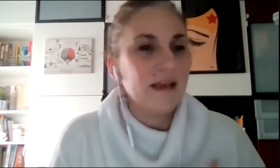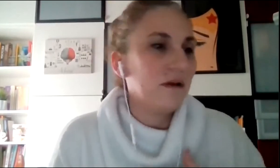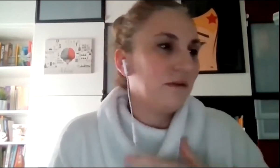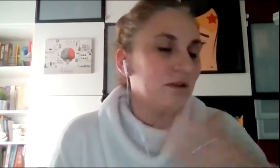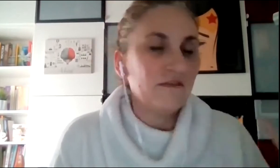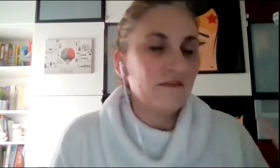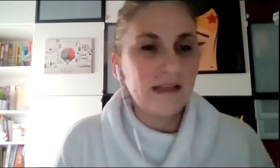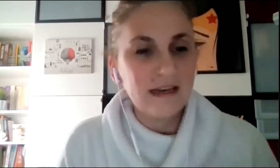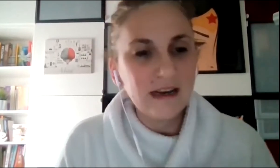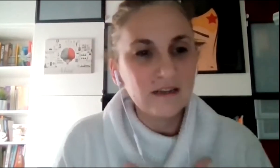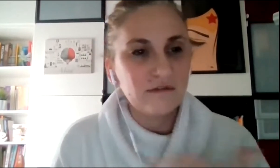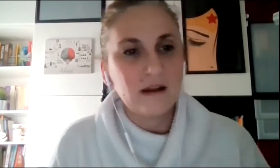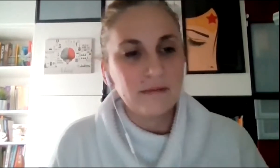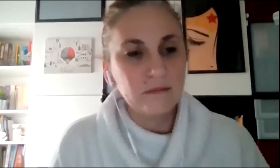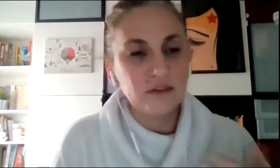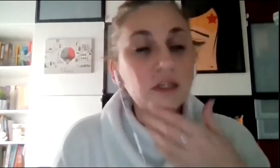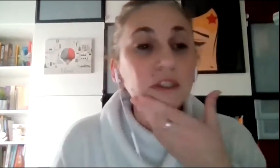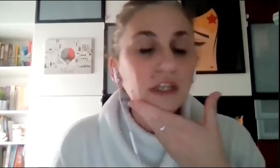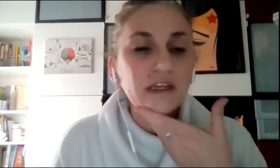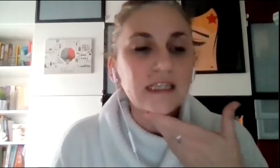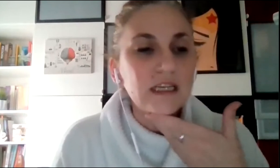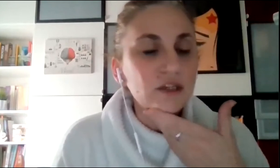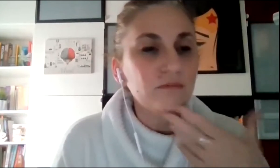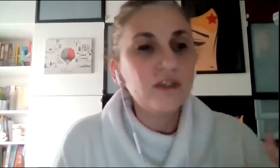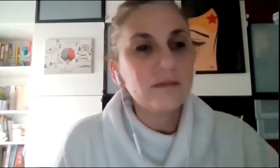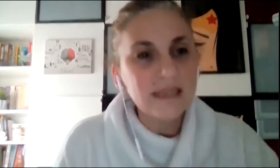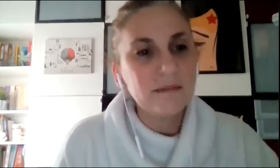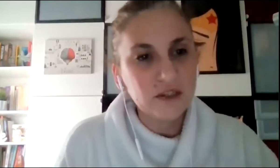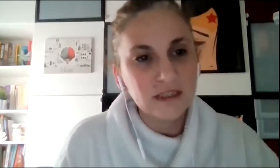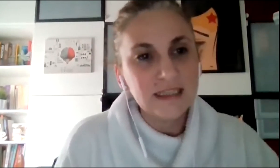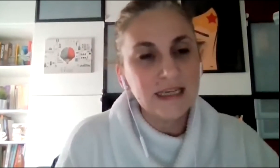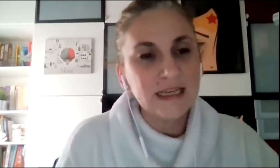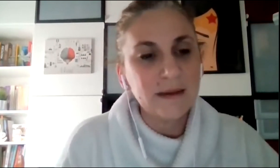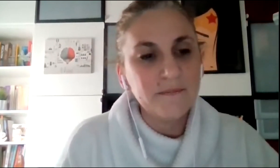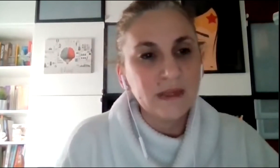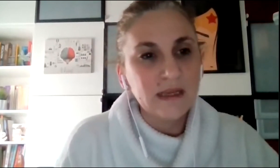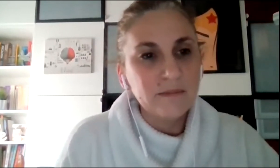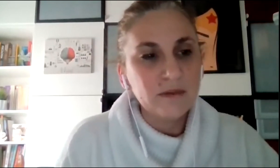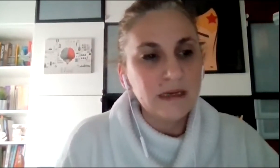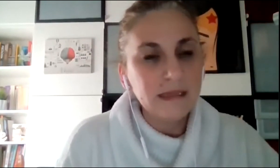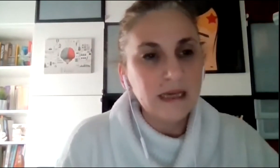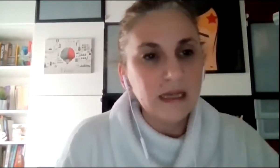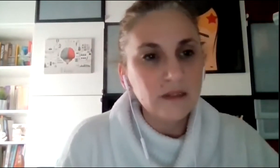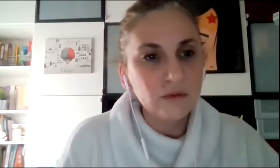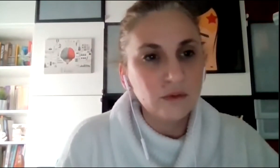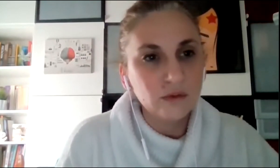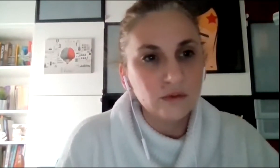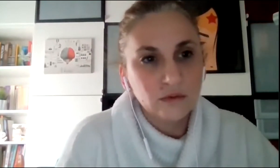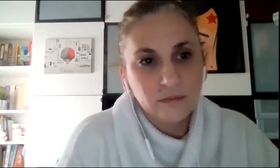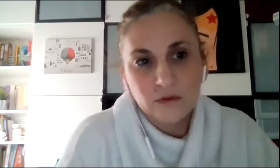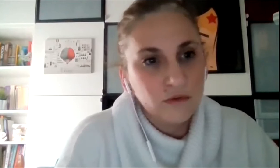Igual que cuando hablamos de enfermedades raras o hablamos de otras condiciones. Son muchos miles de personas las que pues, ven limitadas